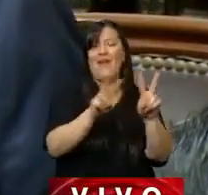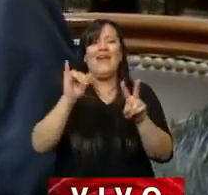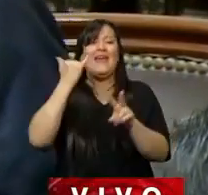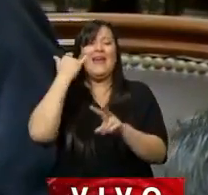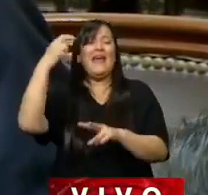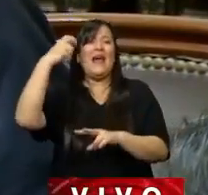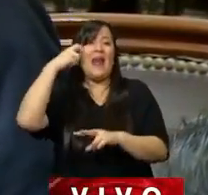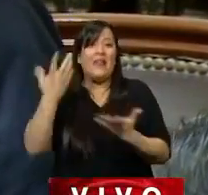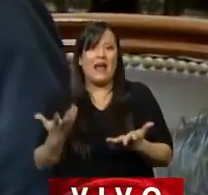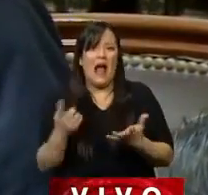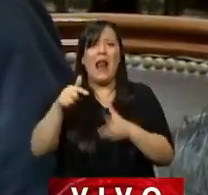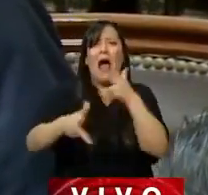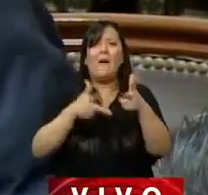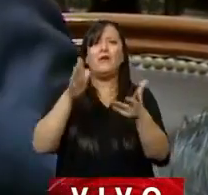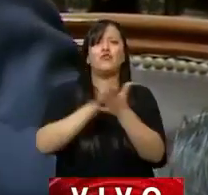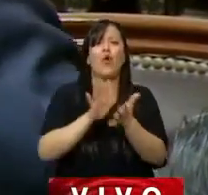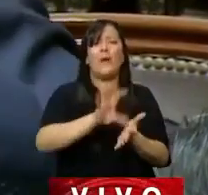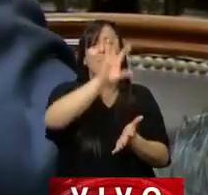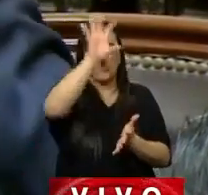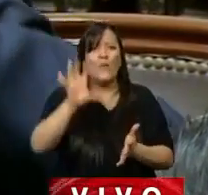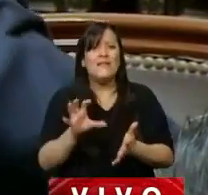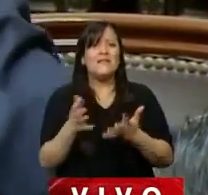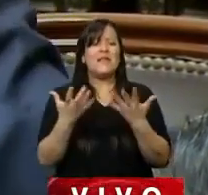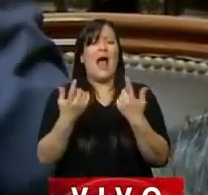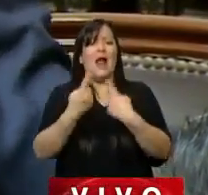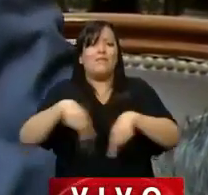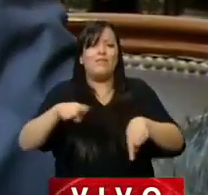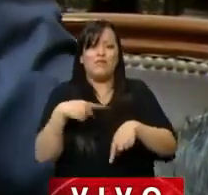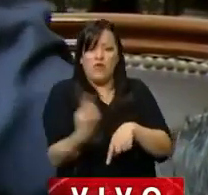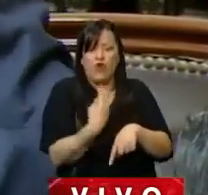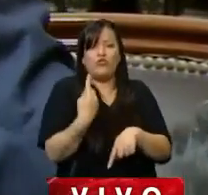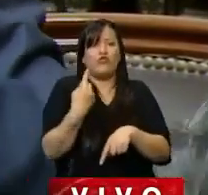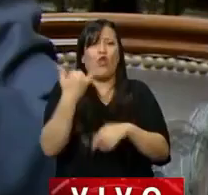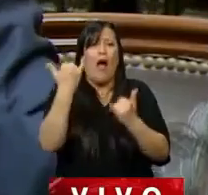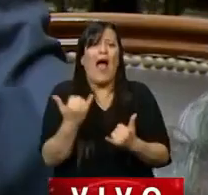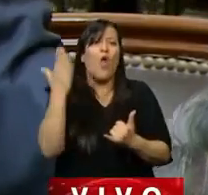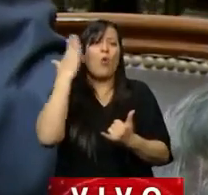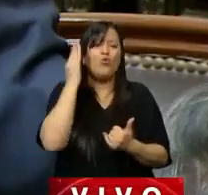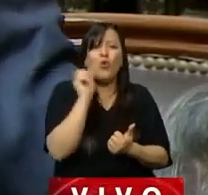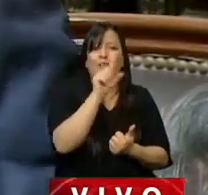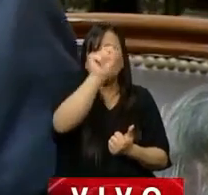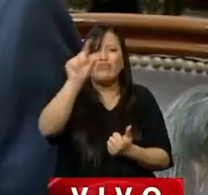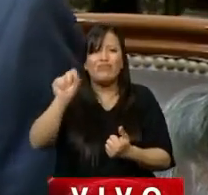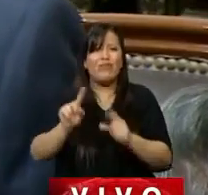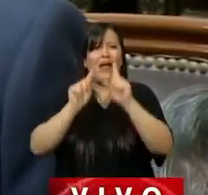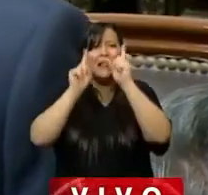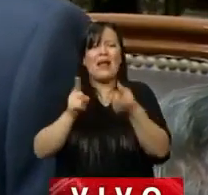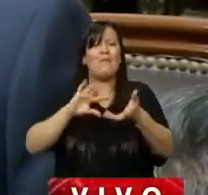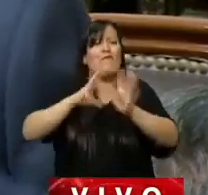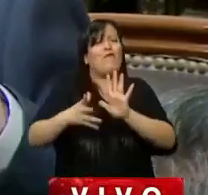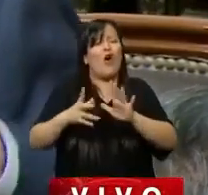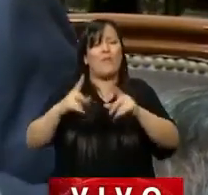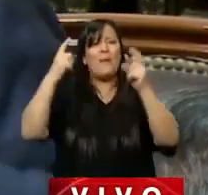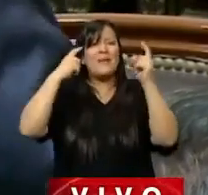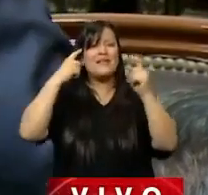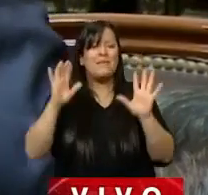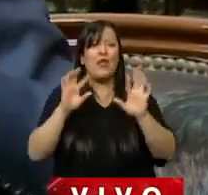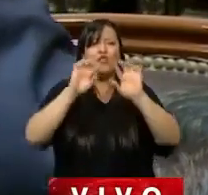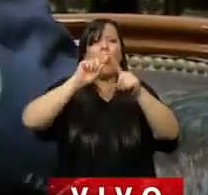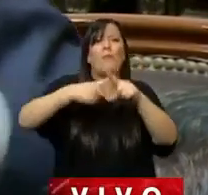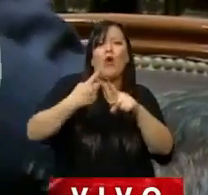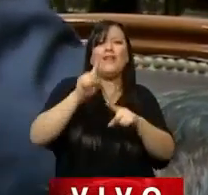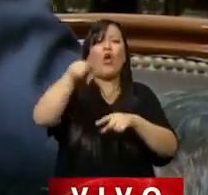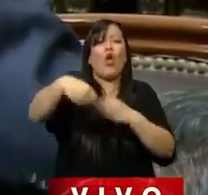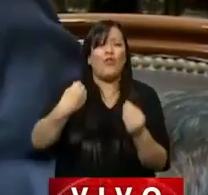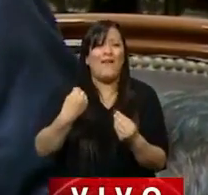federales o provinciales que tenemos nuestra propia cultura y nuestro propio alineamiento político surgido de